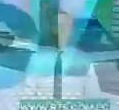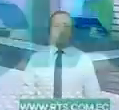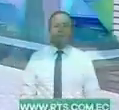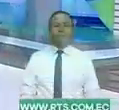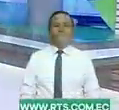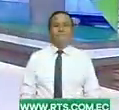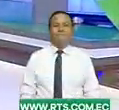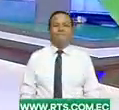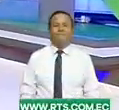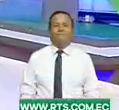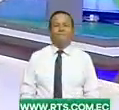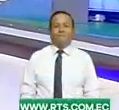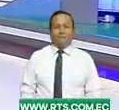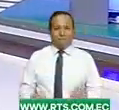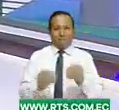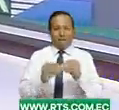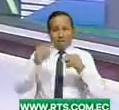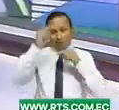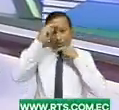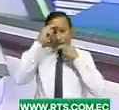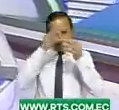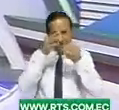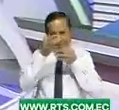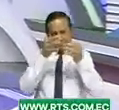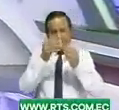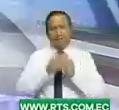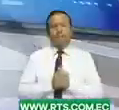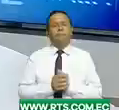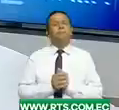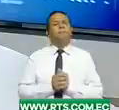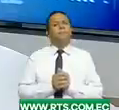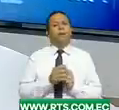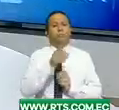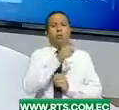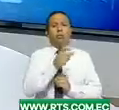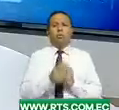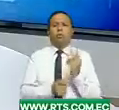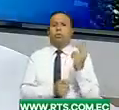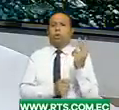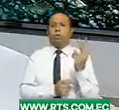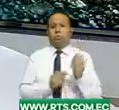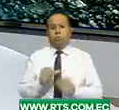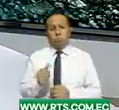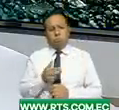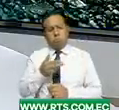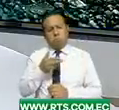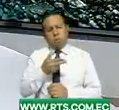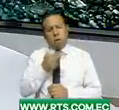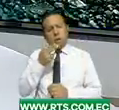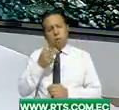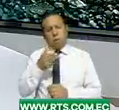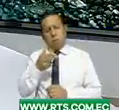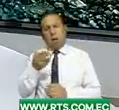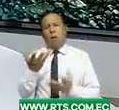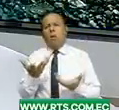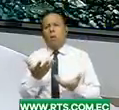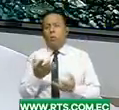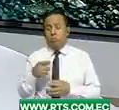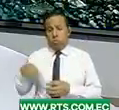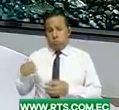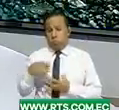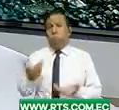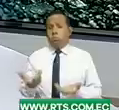Más noticias para todos ustedes. Dos personas fueron asesinadas bajo la modalidad de sicariato en el centro de la